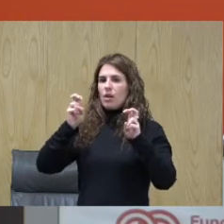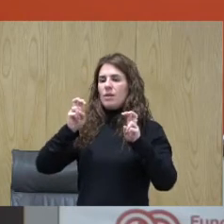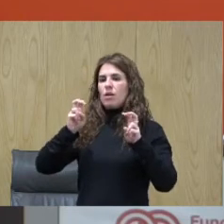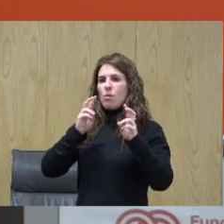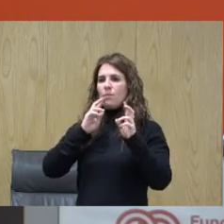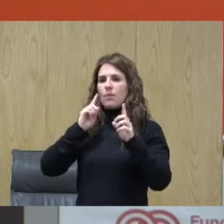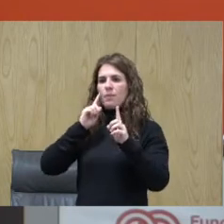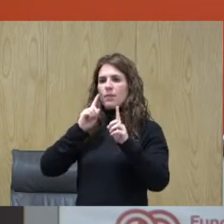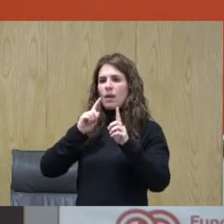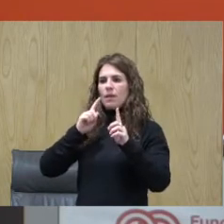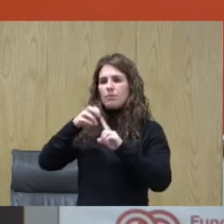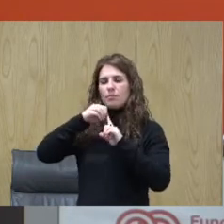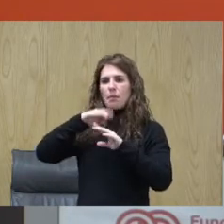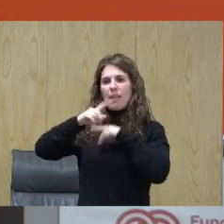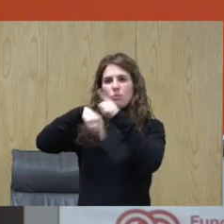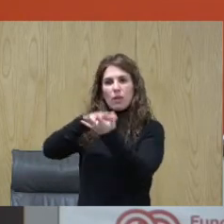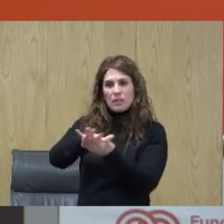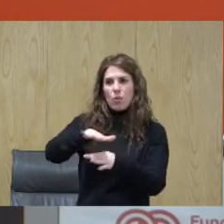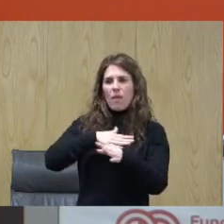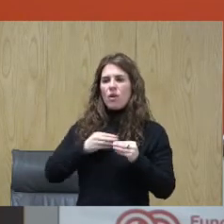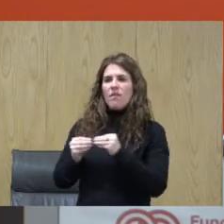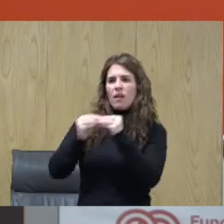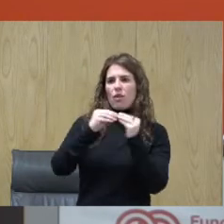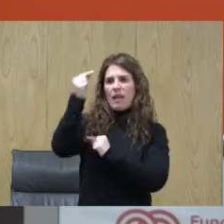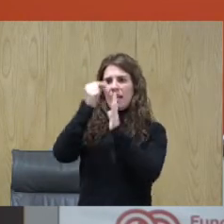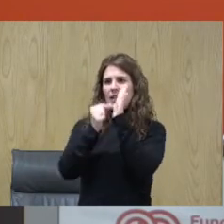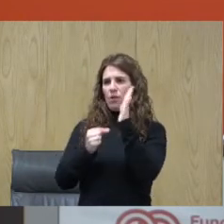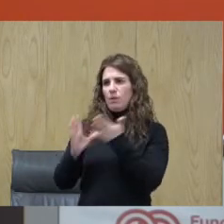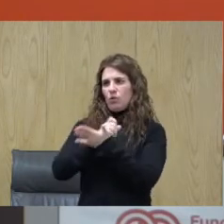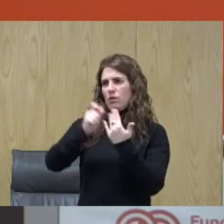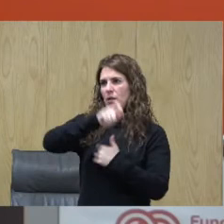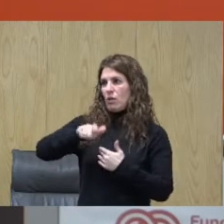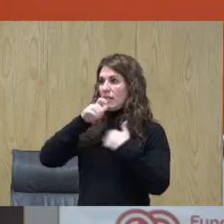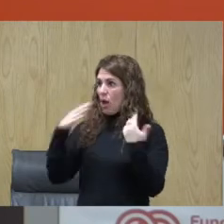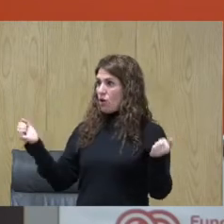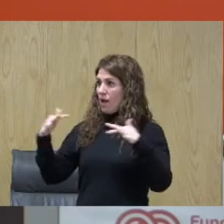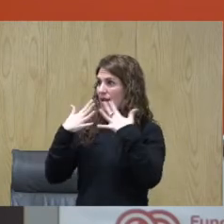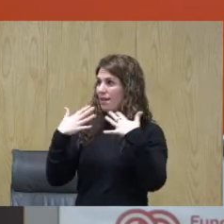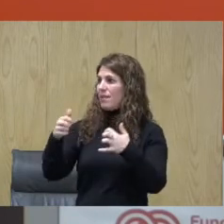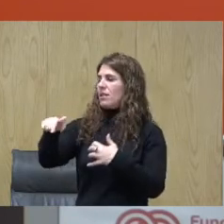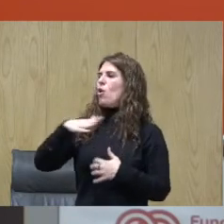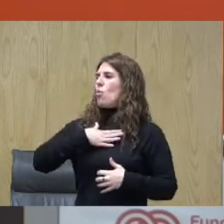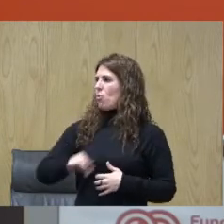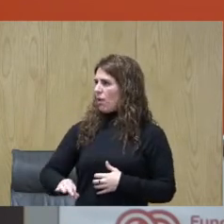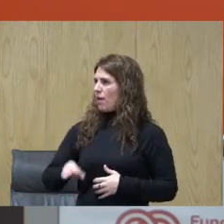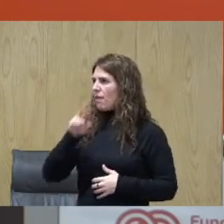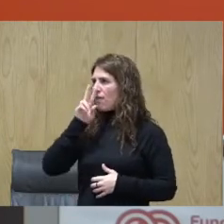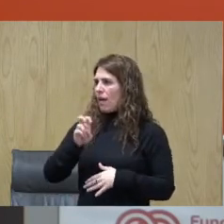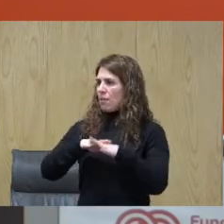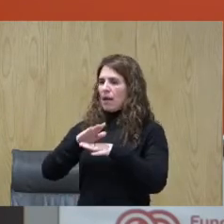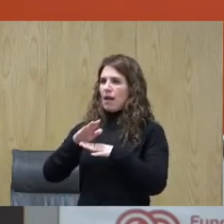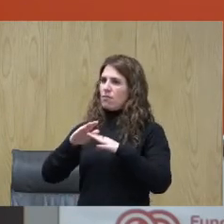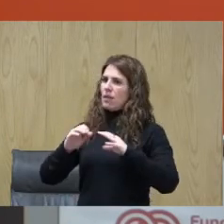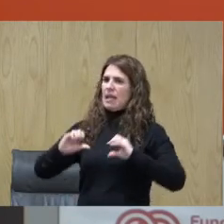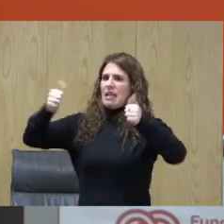en los apoyos a las personas. Y creo que este foro en concreto, donde estamos ahora mismo, podría ser el inicio de eso, de en